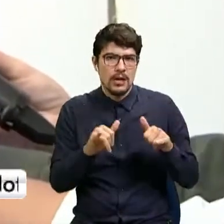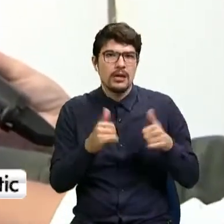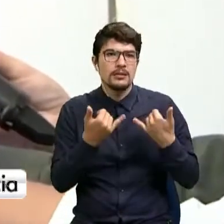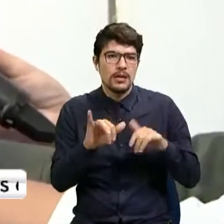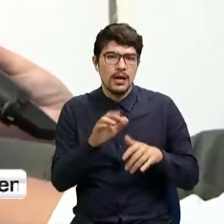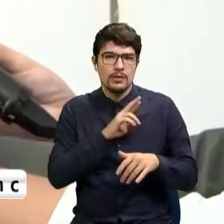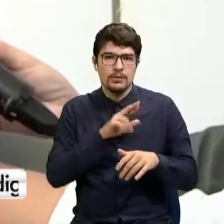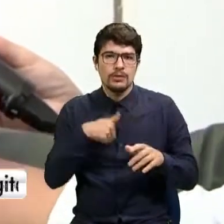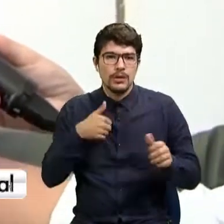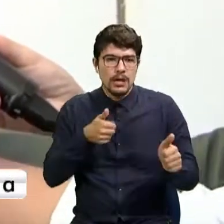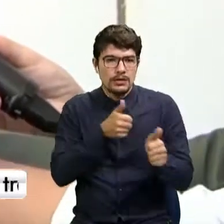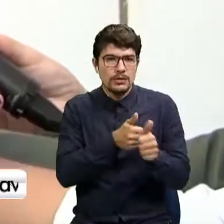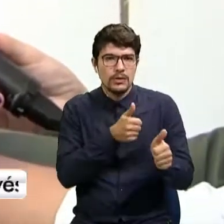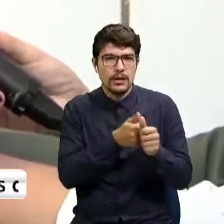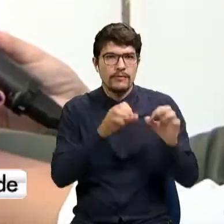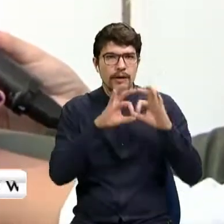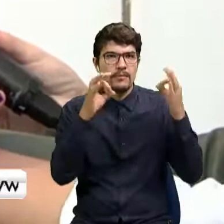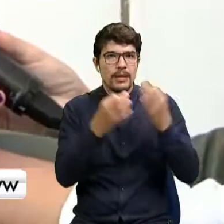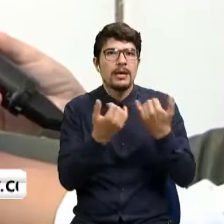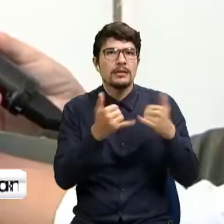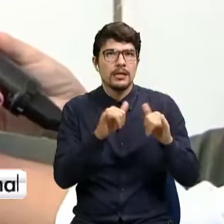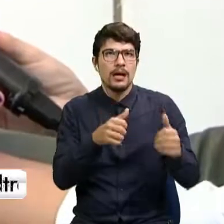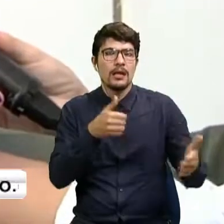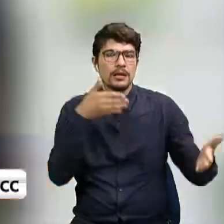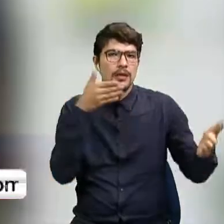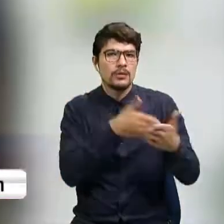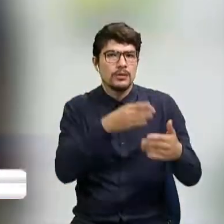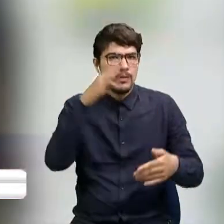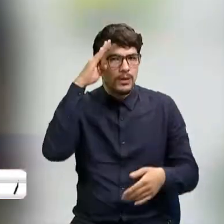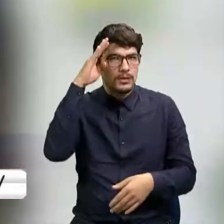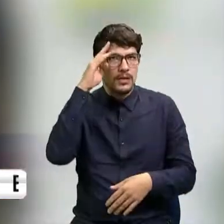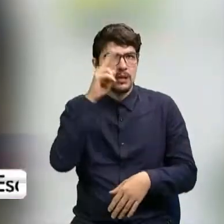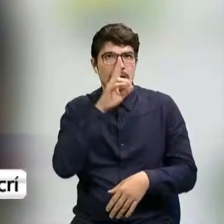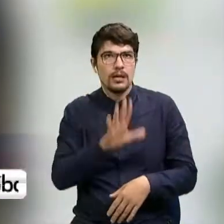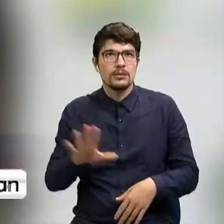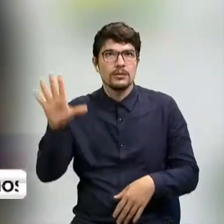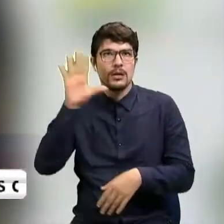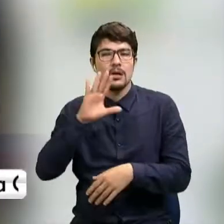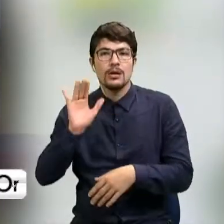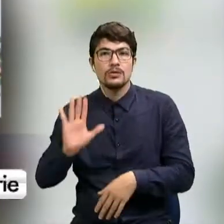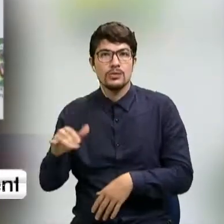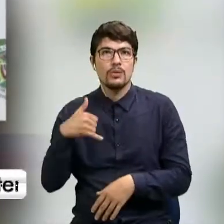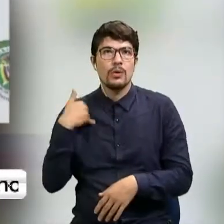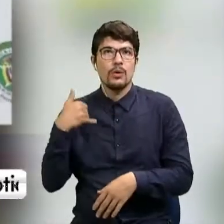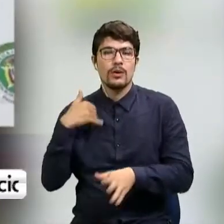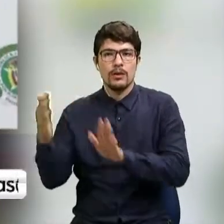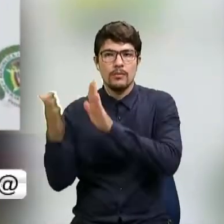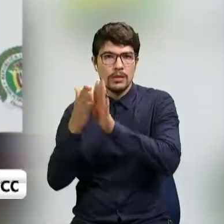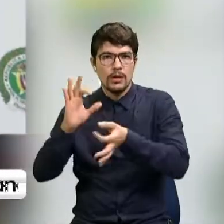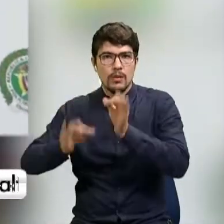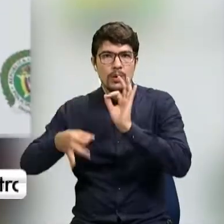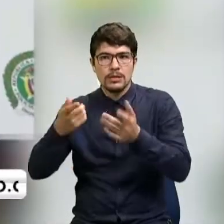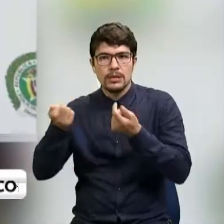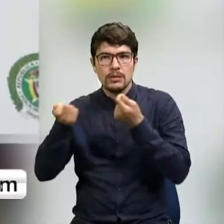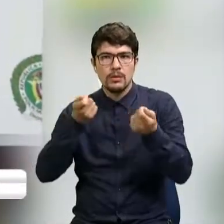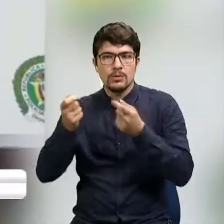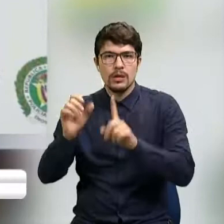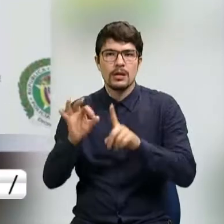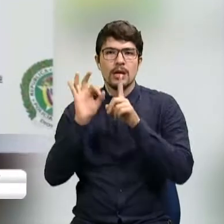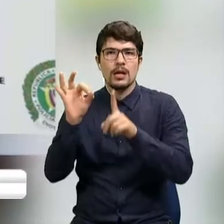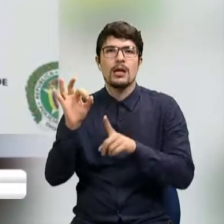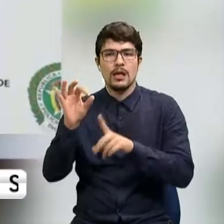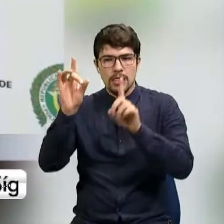asesoramiento de algunos sus familiares colocar una denuncia a la policía nacional en las últimas horas el joven fue presentado ante un juez de control de garantías quien